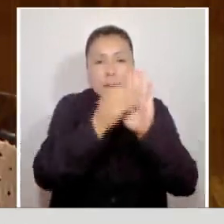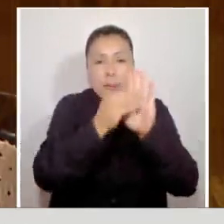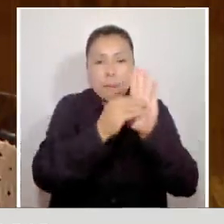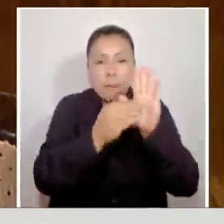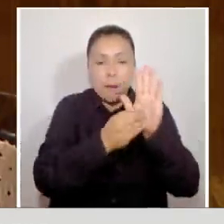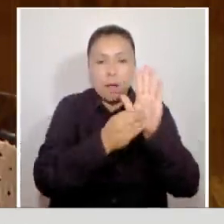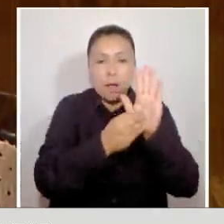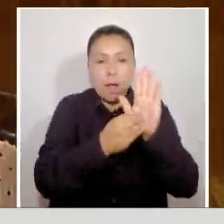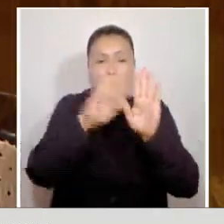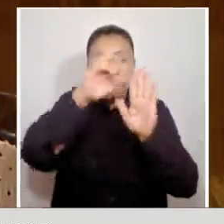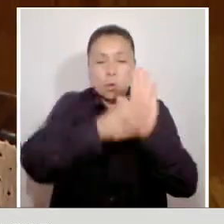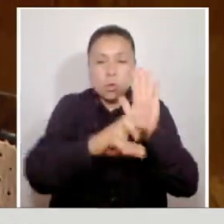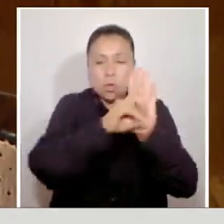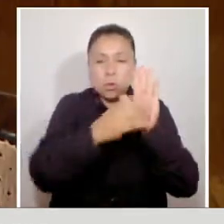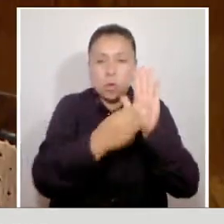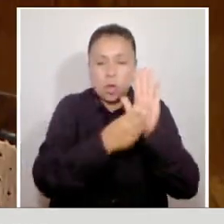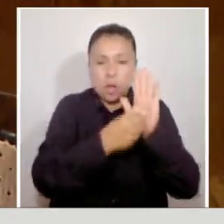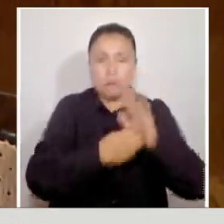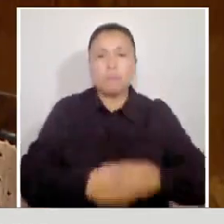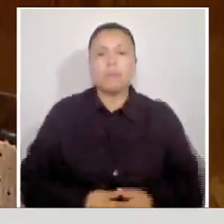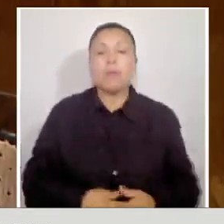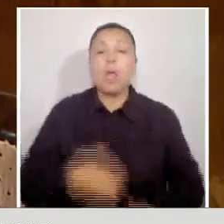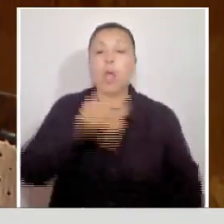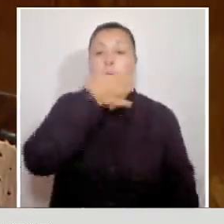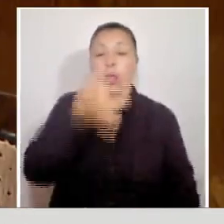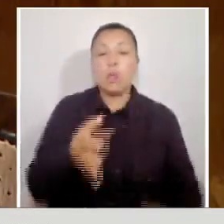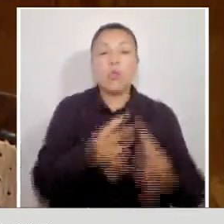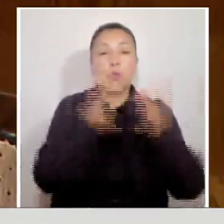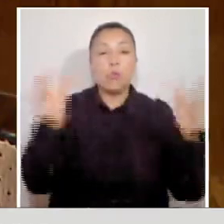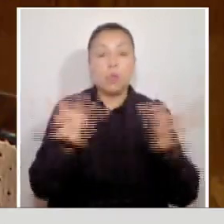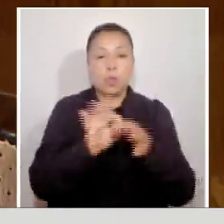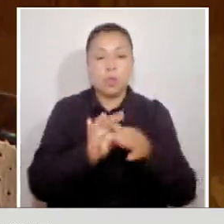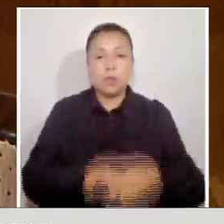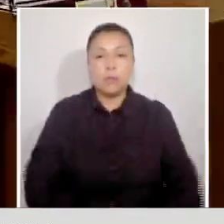proyecto he dicho muchas